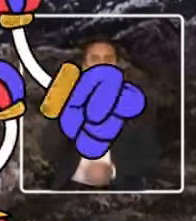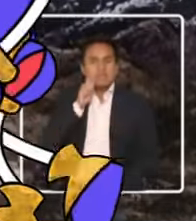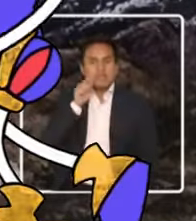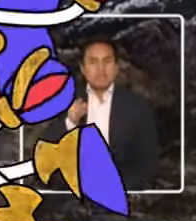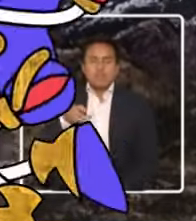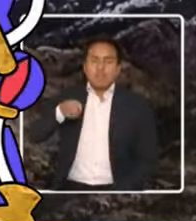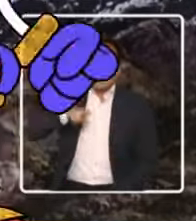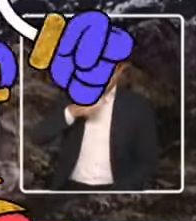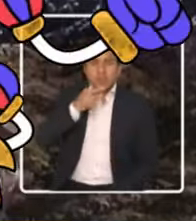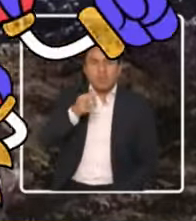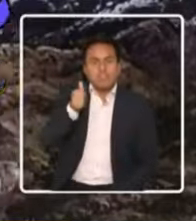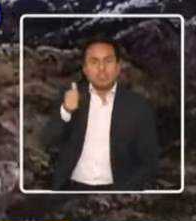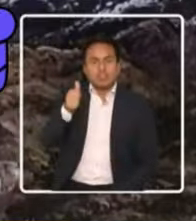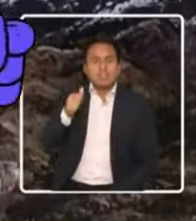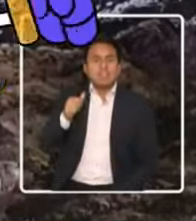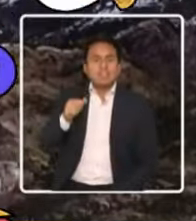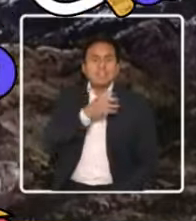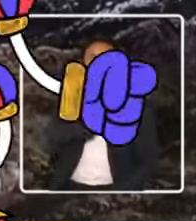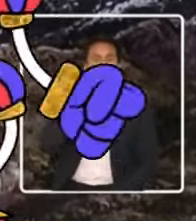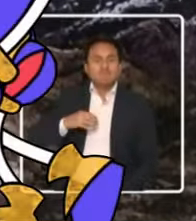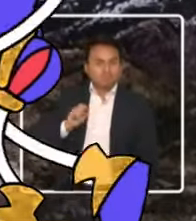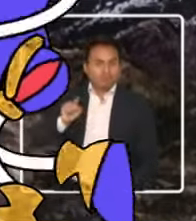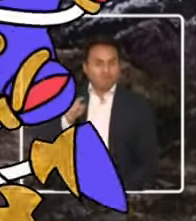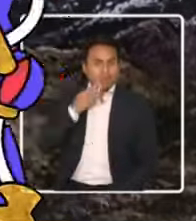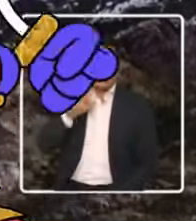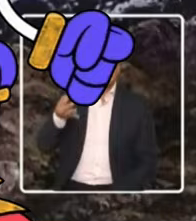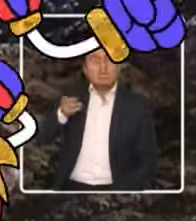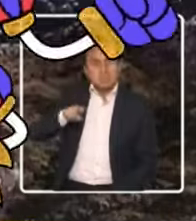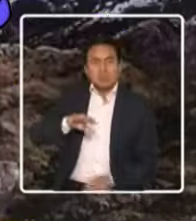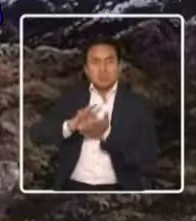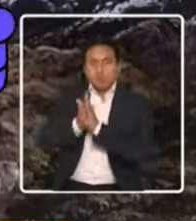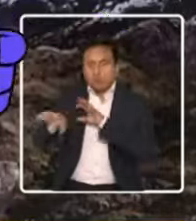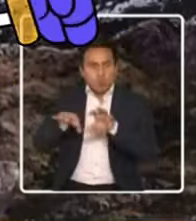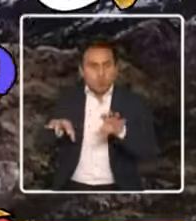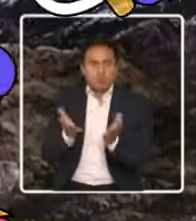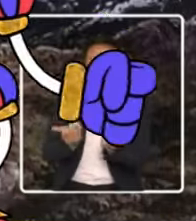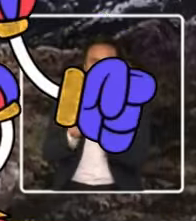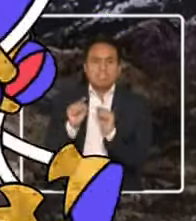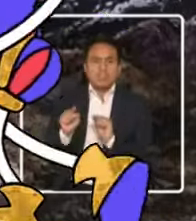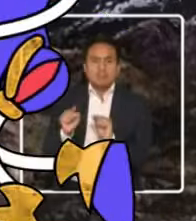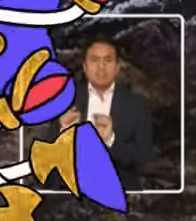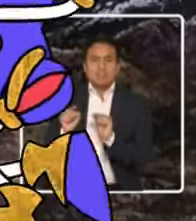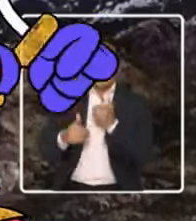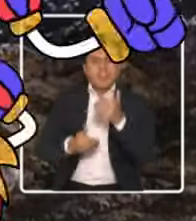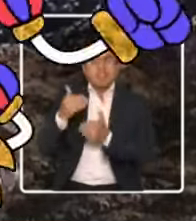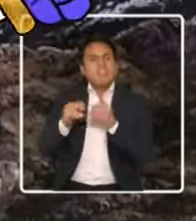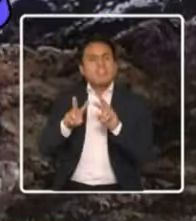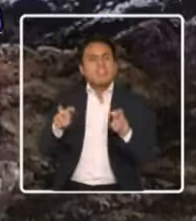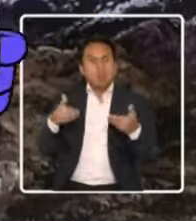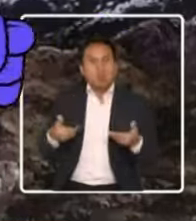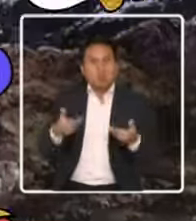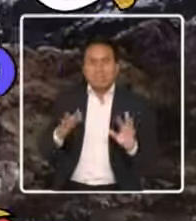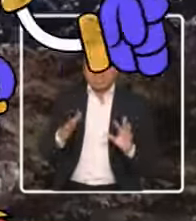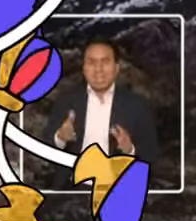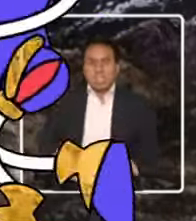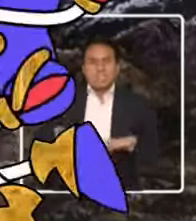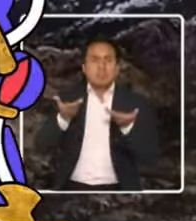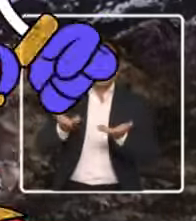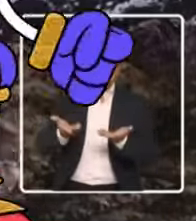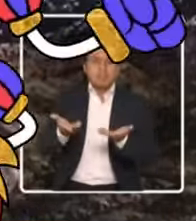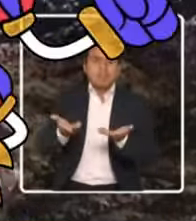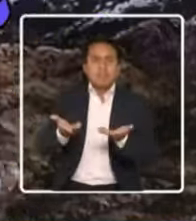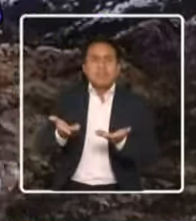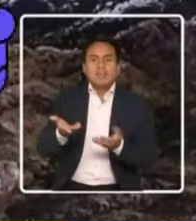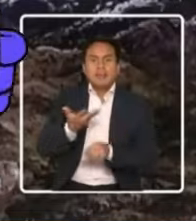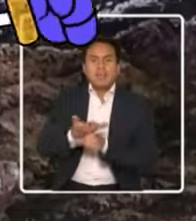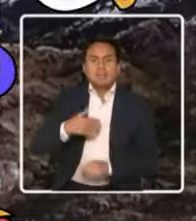sido reiterado al director general de la Policía de Investigaciones, y él también ha reiterado que todos los recursos necesarios para llevar adelante la diligencia hoy día están disponibles por